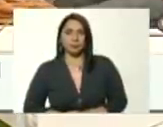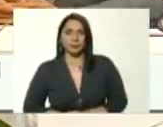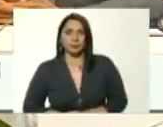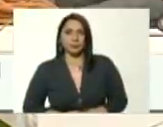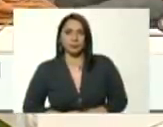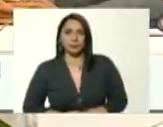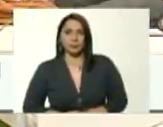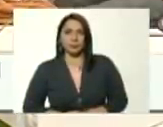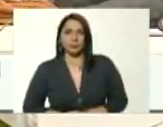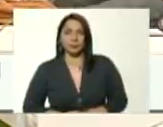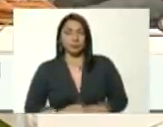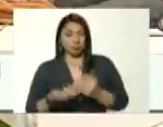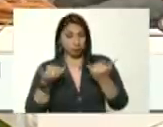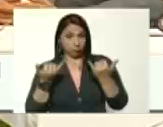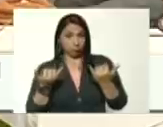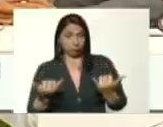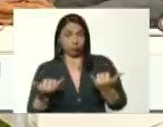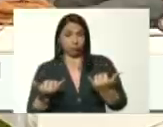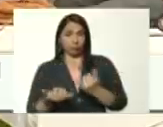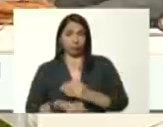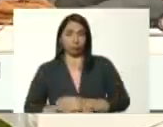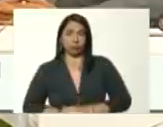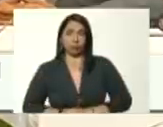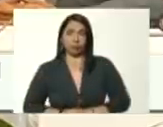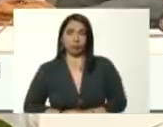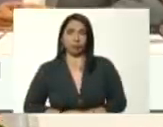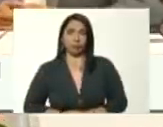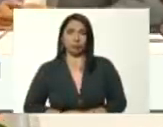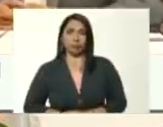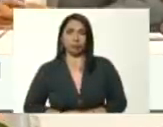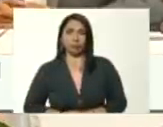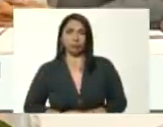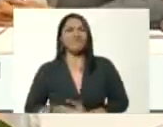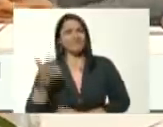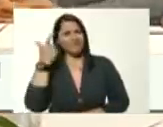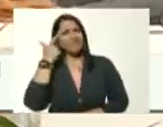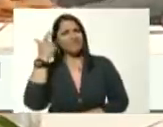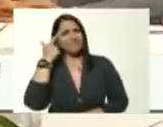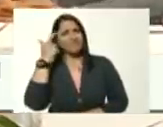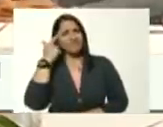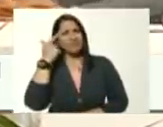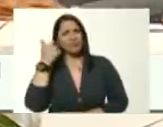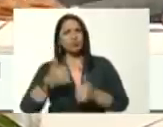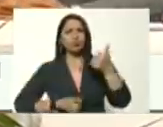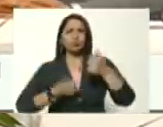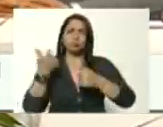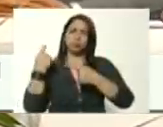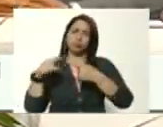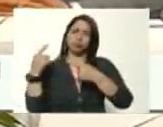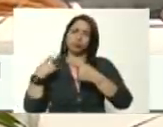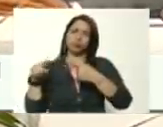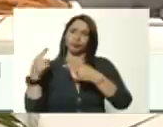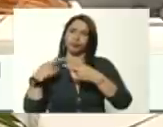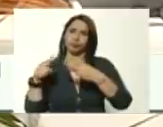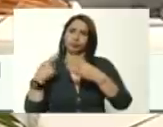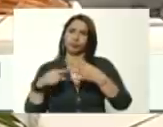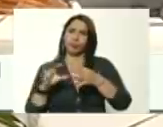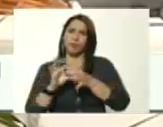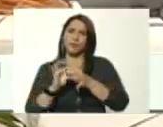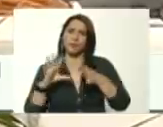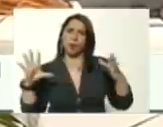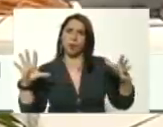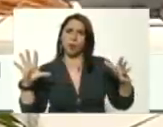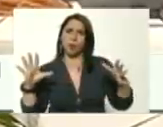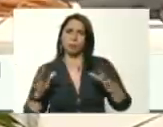a estas alturas de la partida ya sabemos qué cosas nos dividen